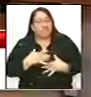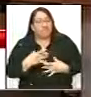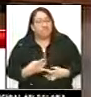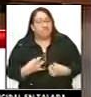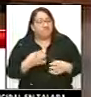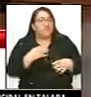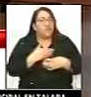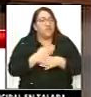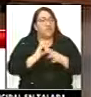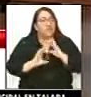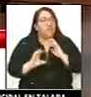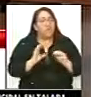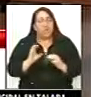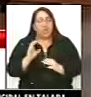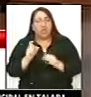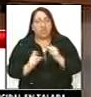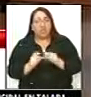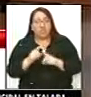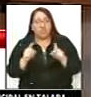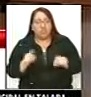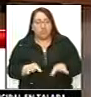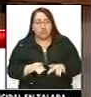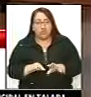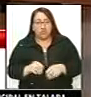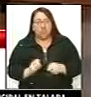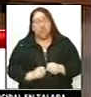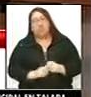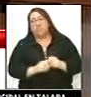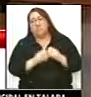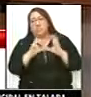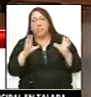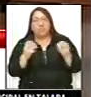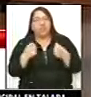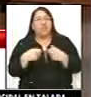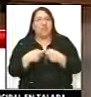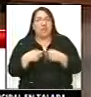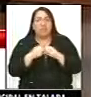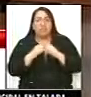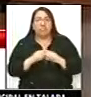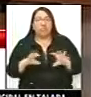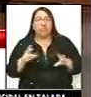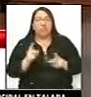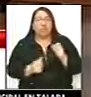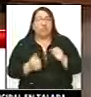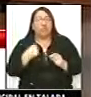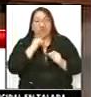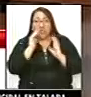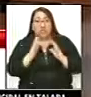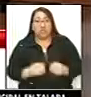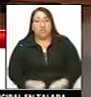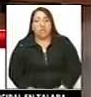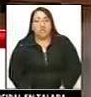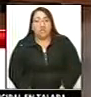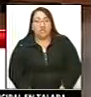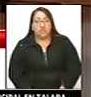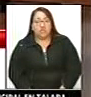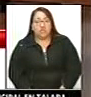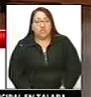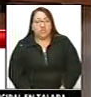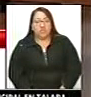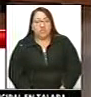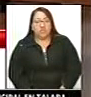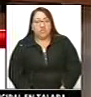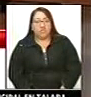de diálogo, la ciudadanía digital, que es otro de los aspectos en los cuales no se atiende. Siempre se visibiliza la